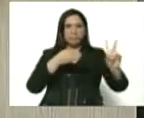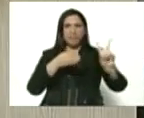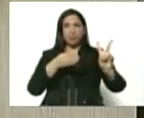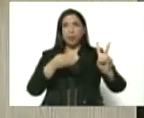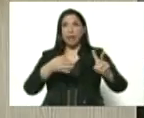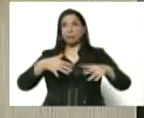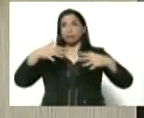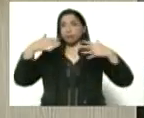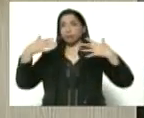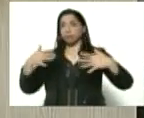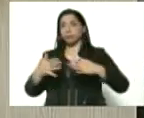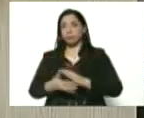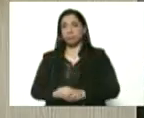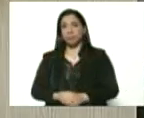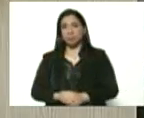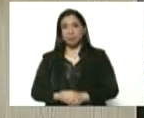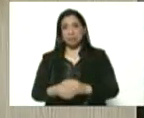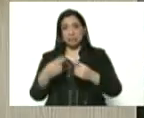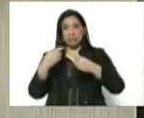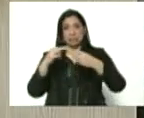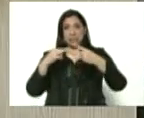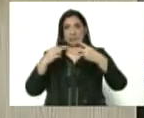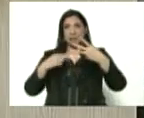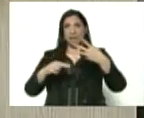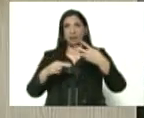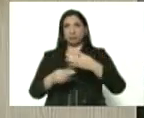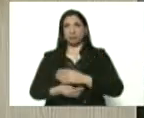tanto el nivel de